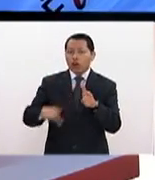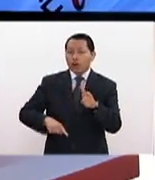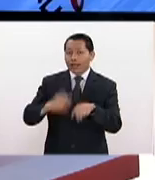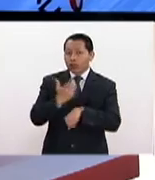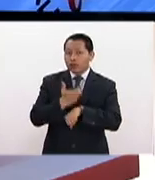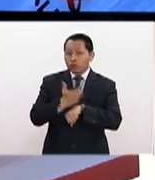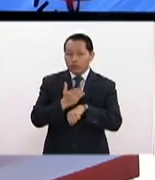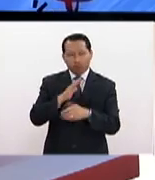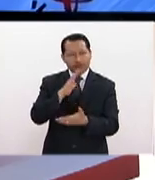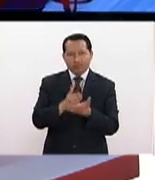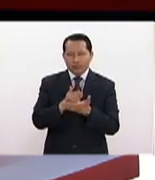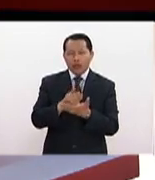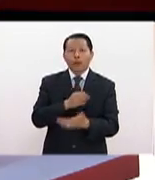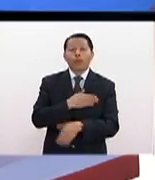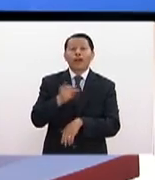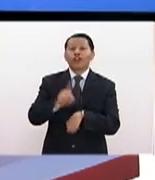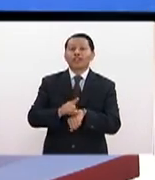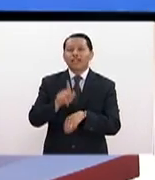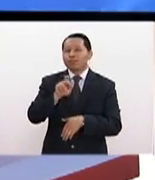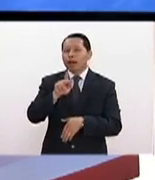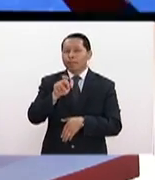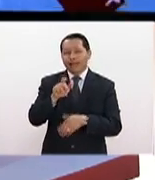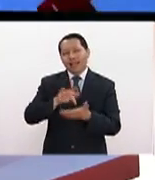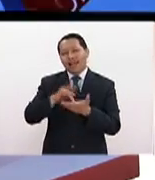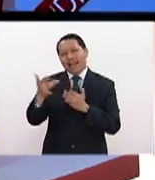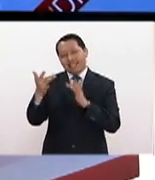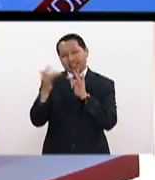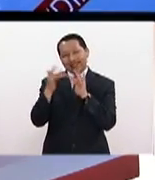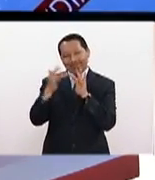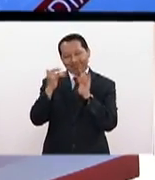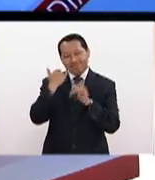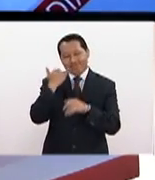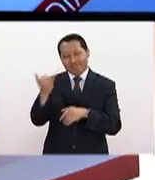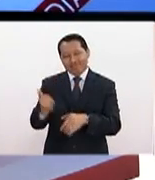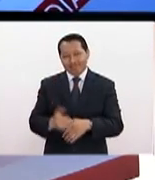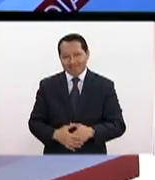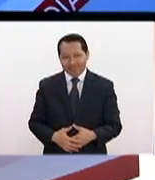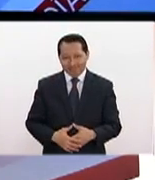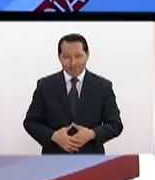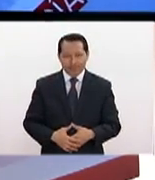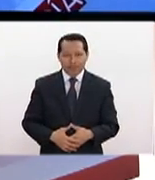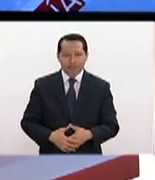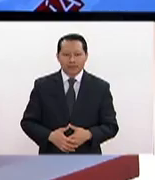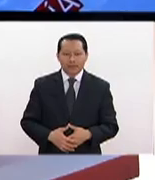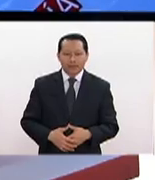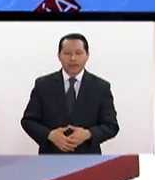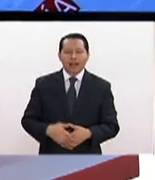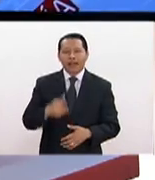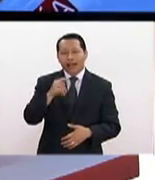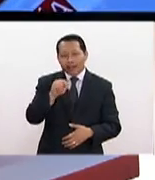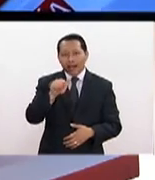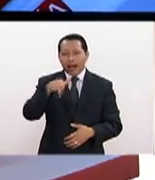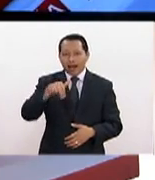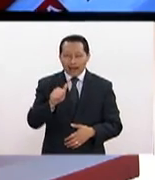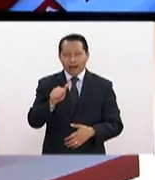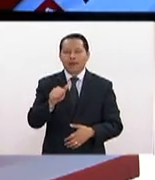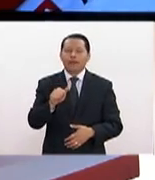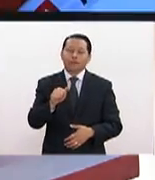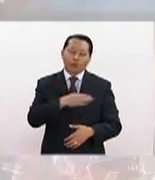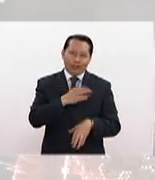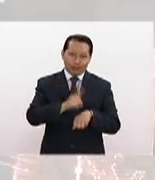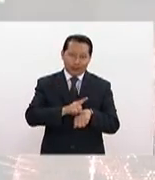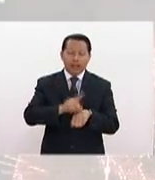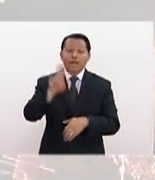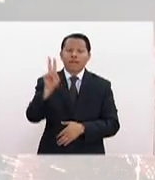Unidos parado. Muy buenos días, Pepe, muchas gracias por tomarnos este enlace. ¿Qué tal, Ana? Buenos días. En efecto, por